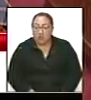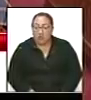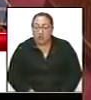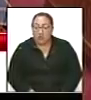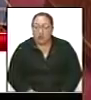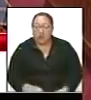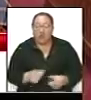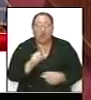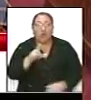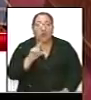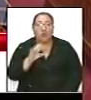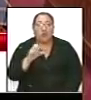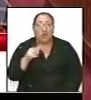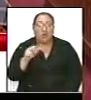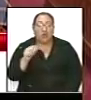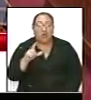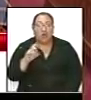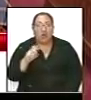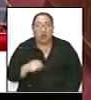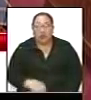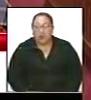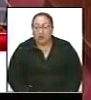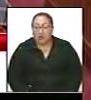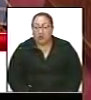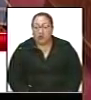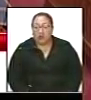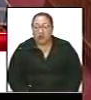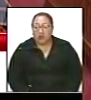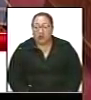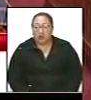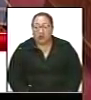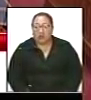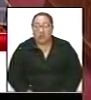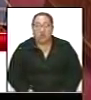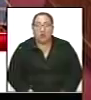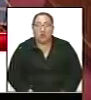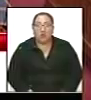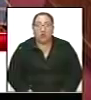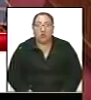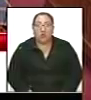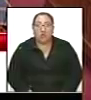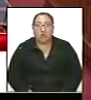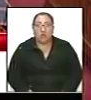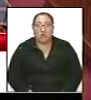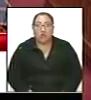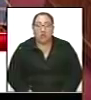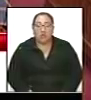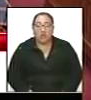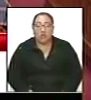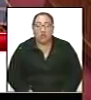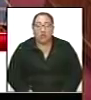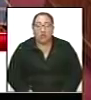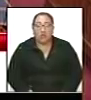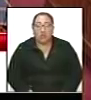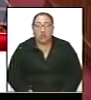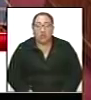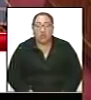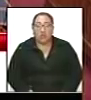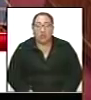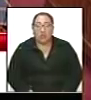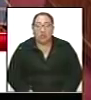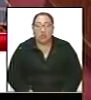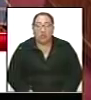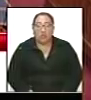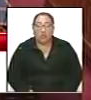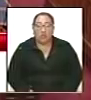la congresista Luciana León Romero, con relación a este pedido de levantamiento de